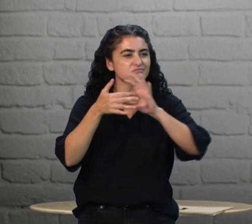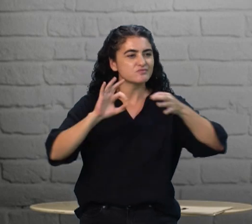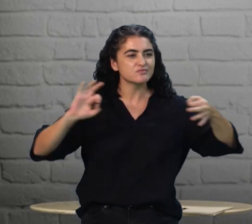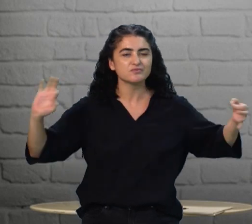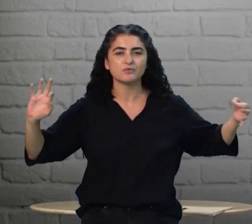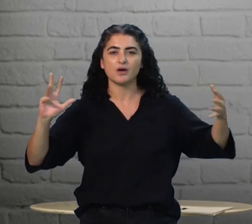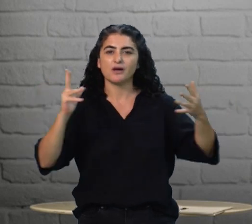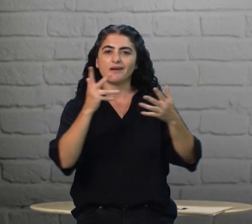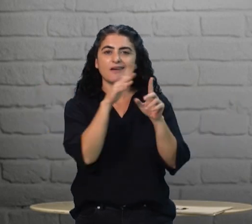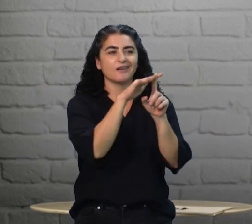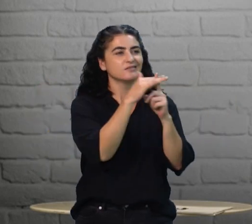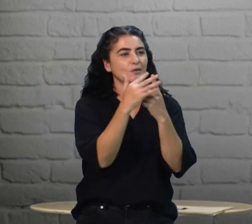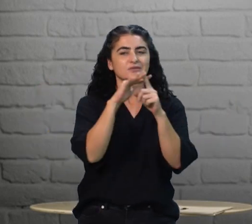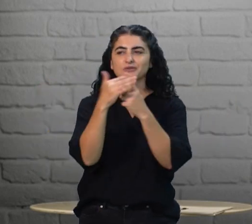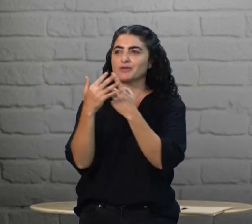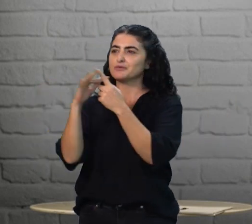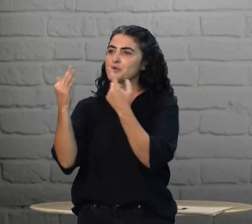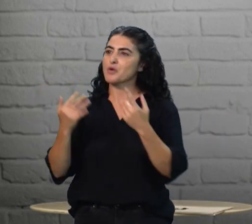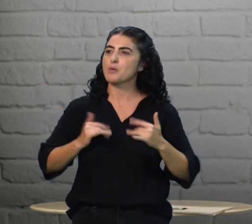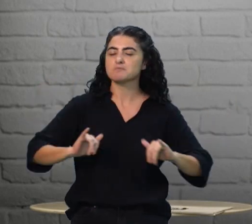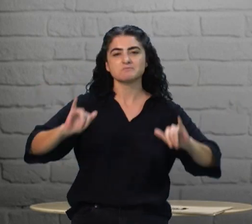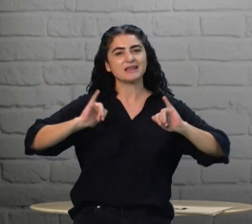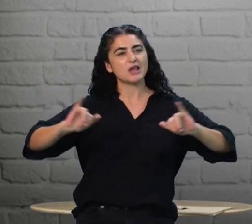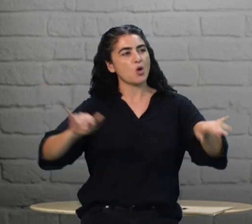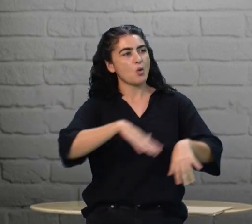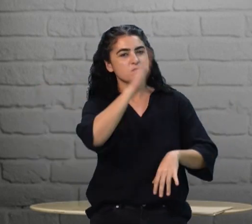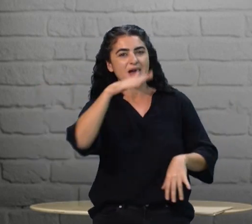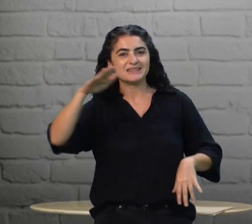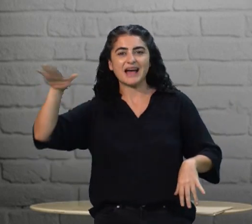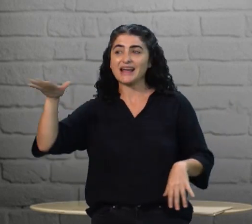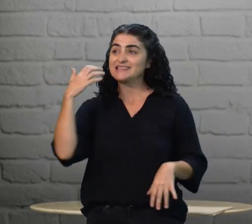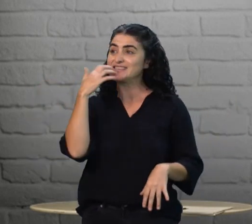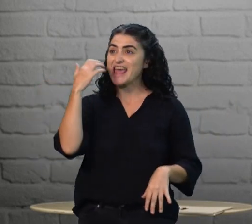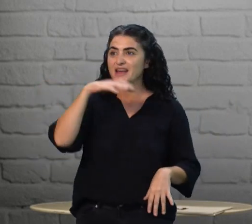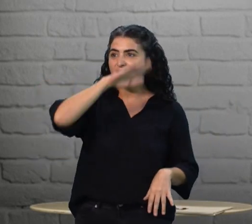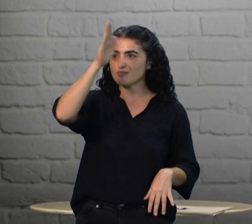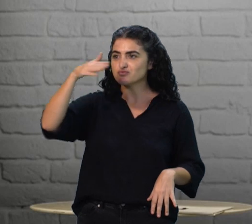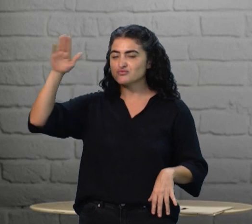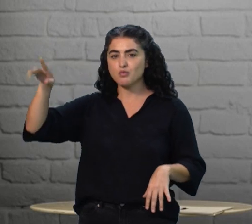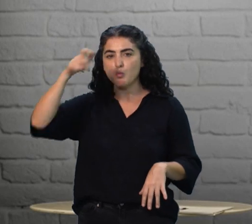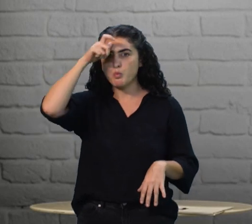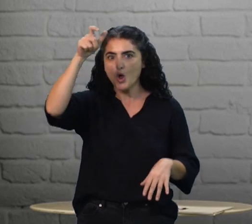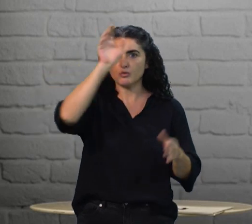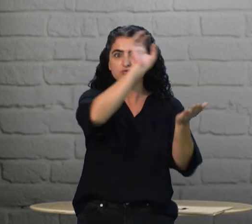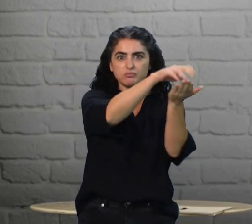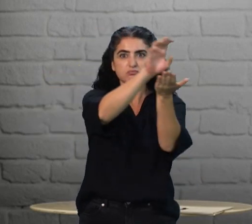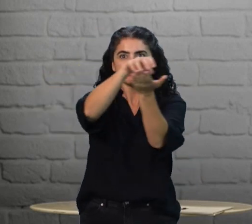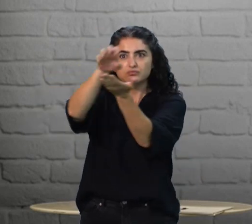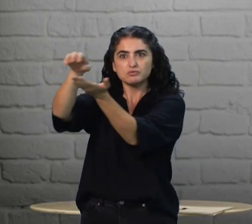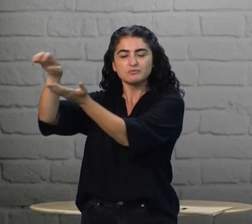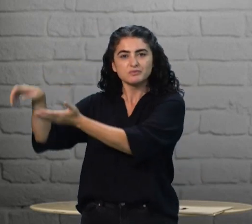pasar buenos ratos andando en los paisajes en la sierra en los pueblos en en